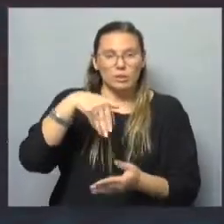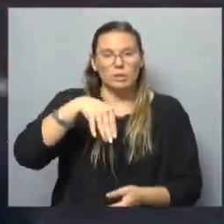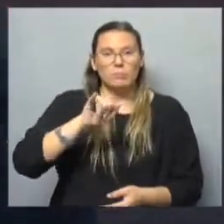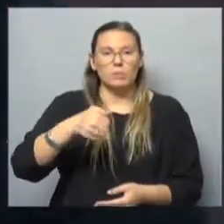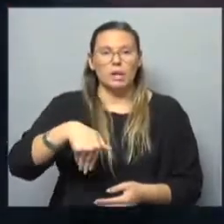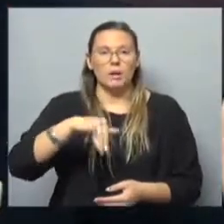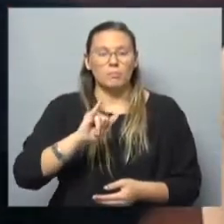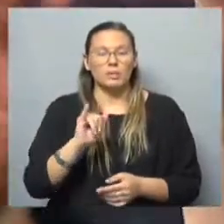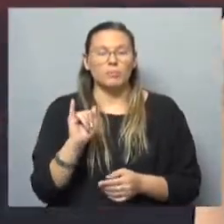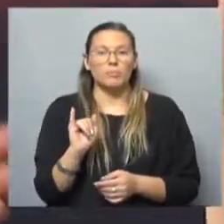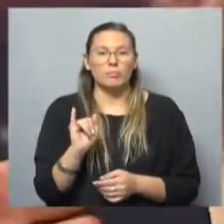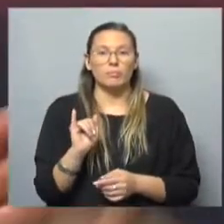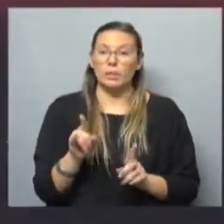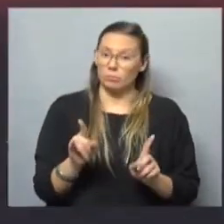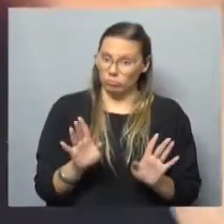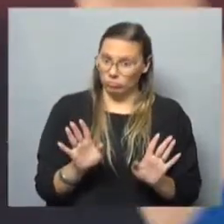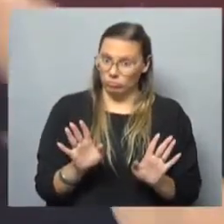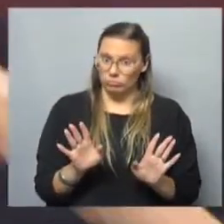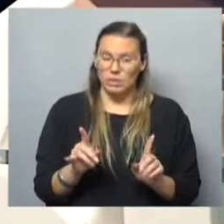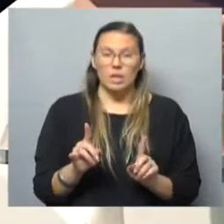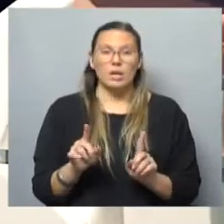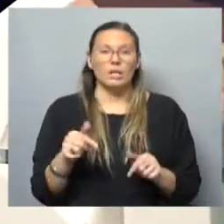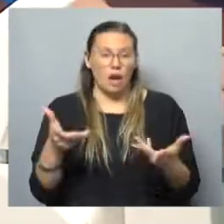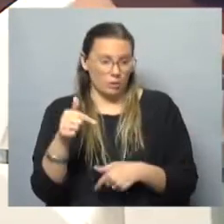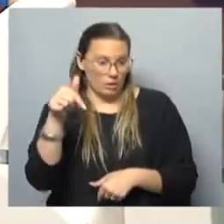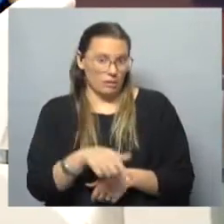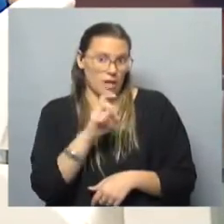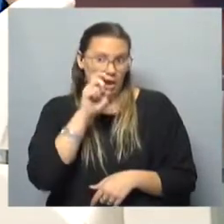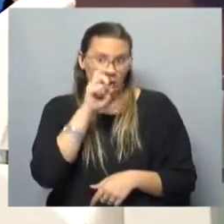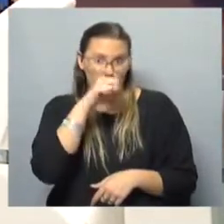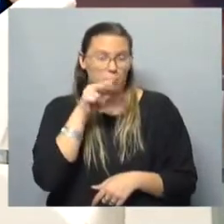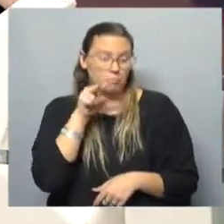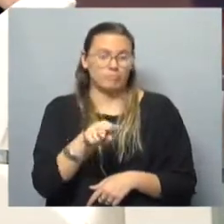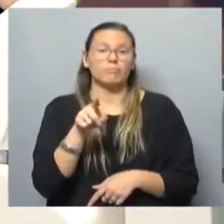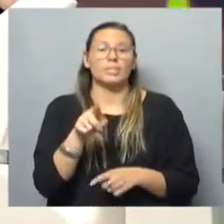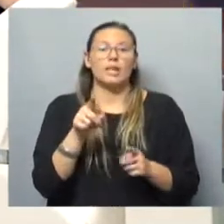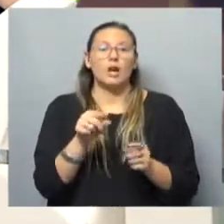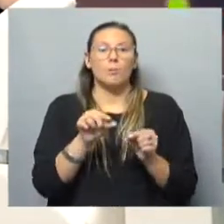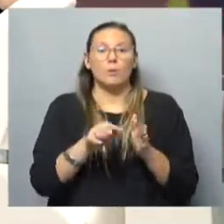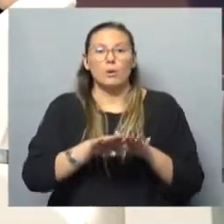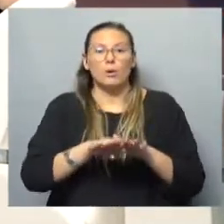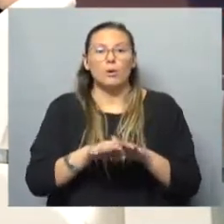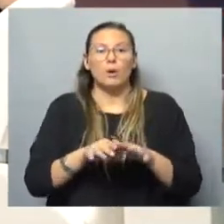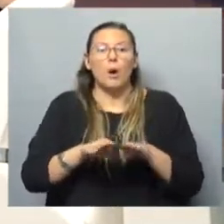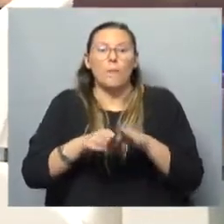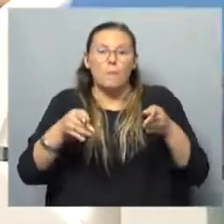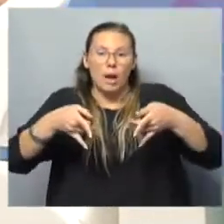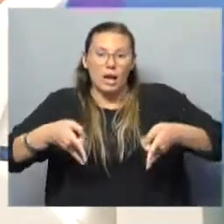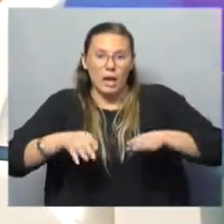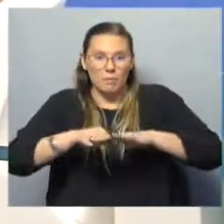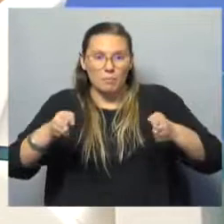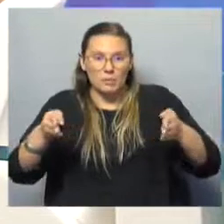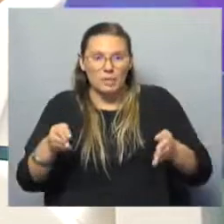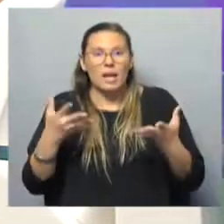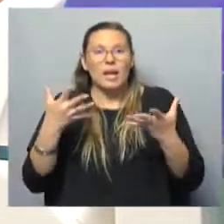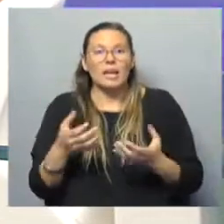cogote! Te va a tocar correr la mesita. Están acá. Y estar acá, lo tenemos nosotros. Te va a tocar correr la mesita de luz porque te vas a emocionar. Vas